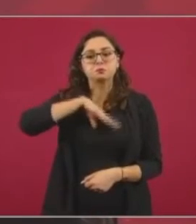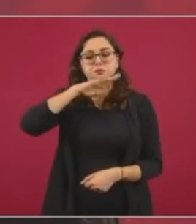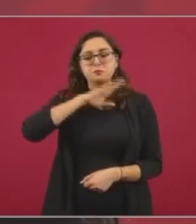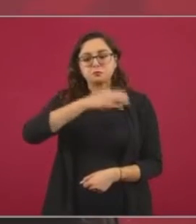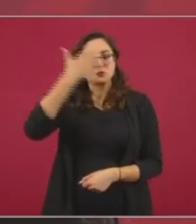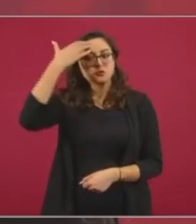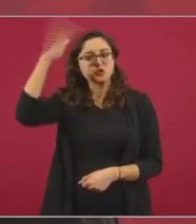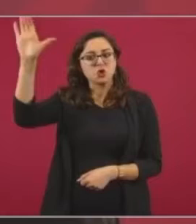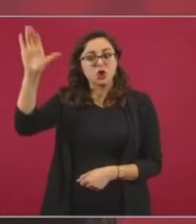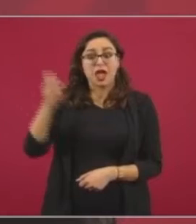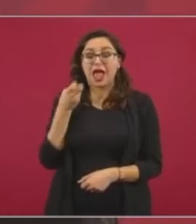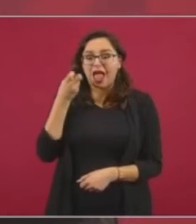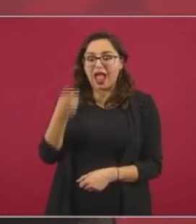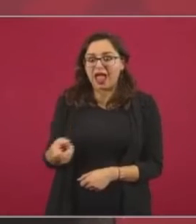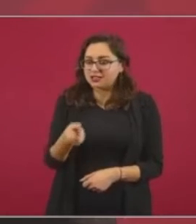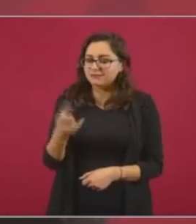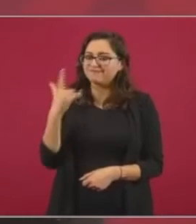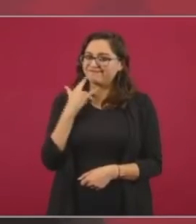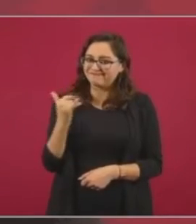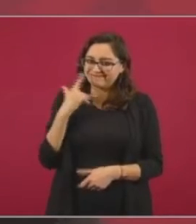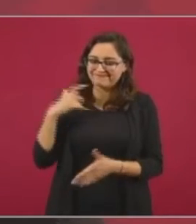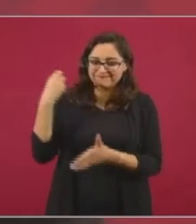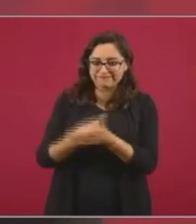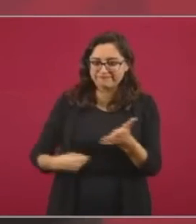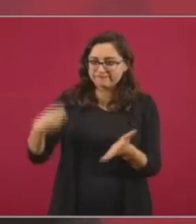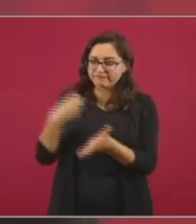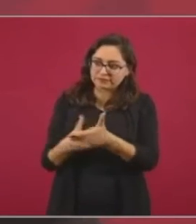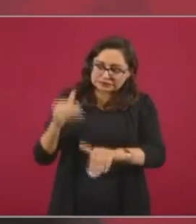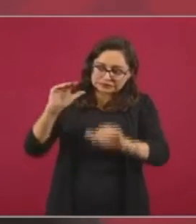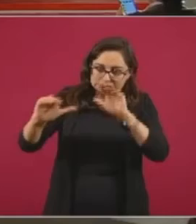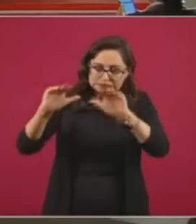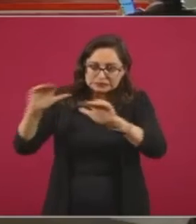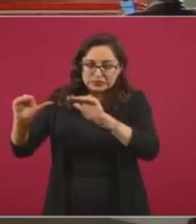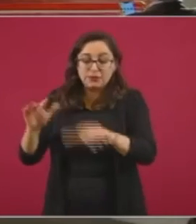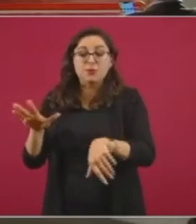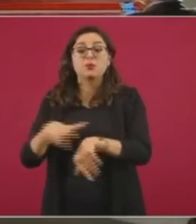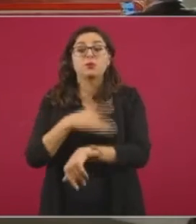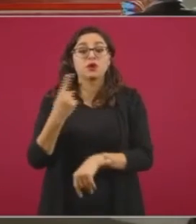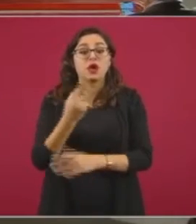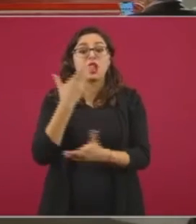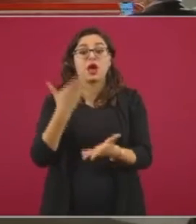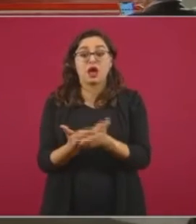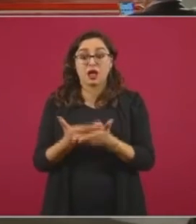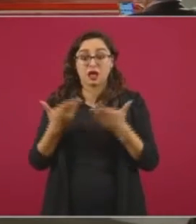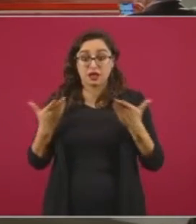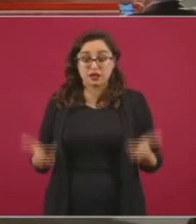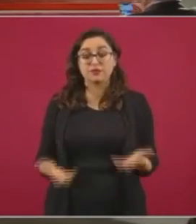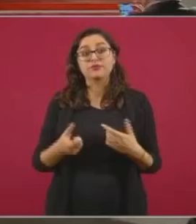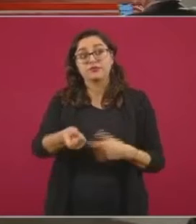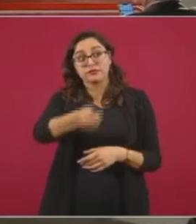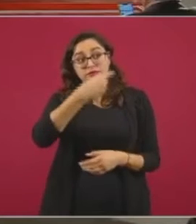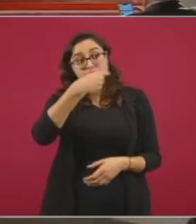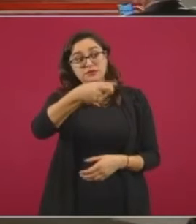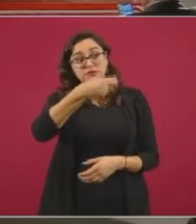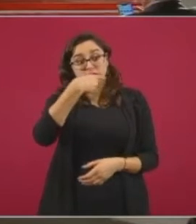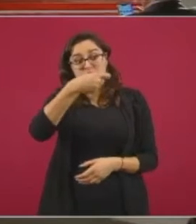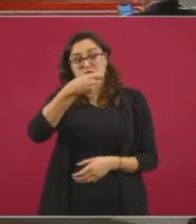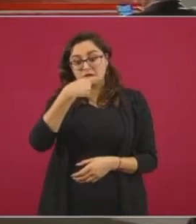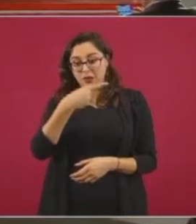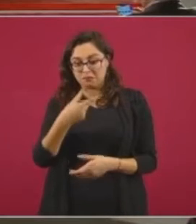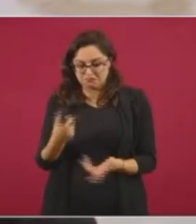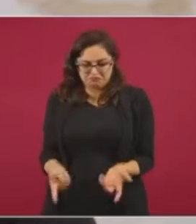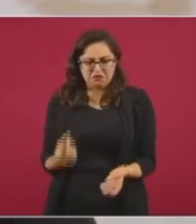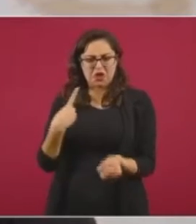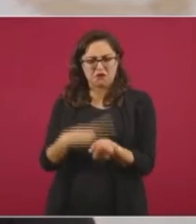donde tenemos que incidir. ¿Por qué? Porque actualmente, gracias al tratamiento antirretroviral, las personas que viven